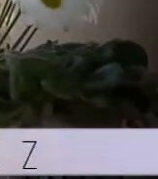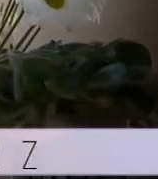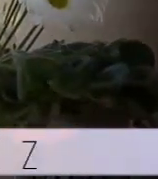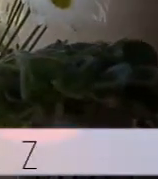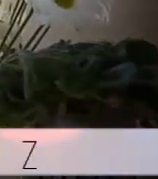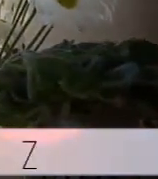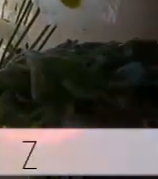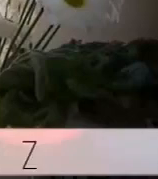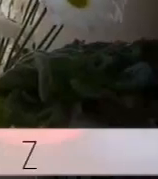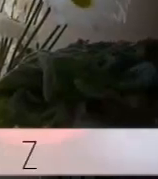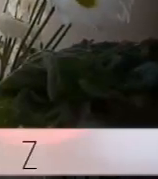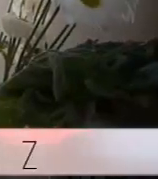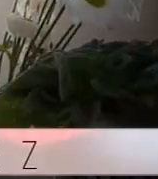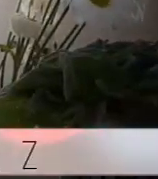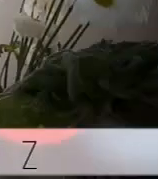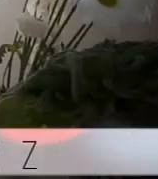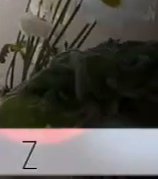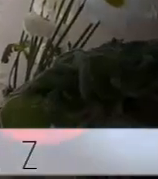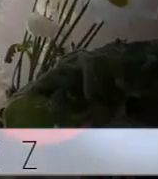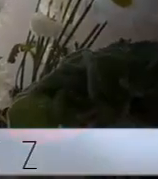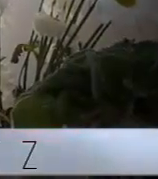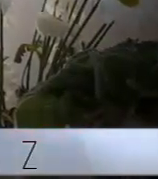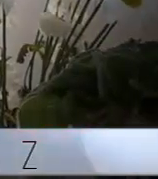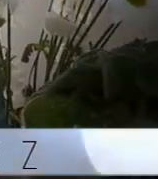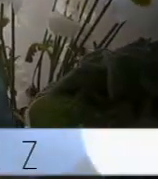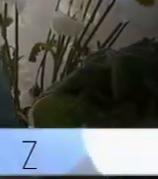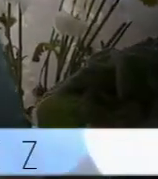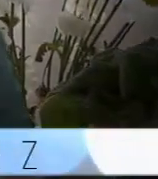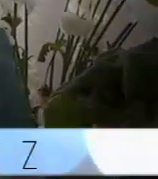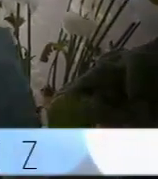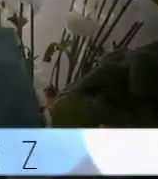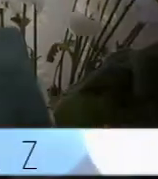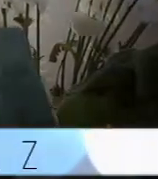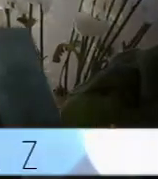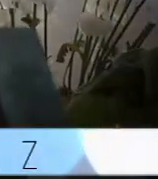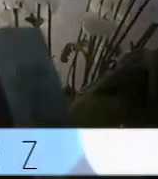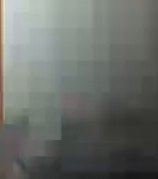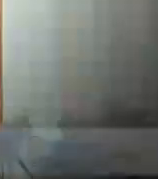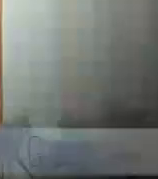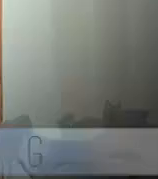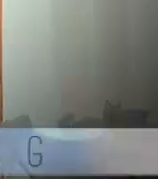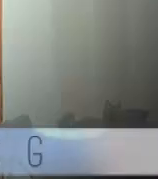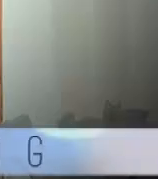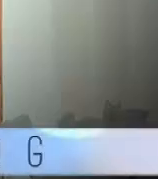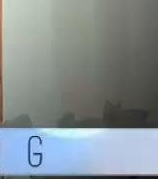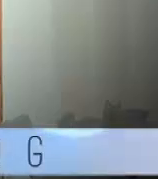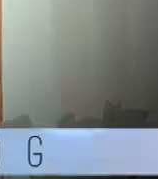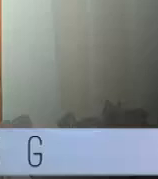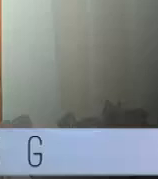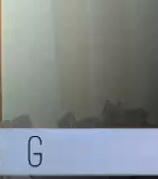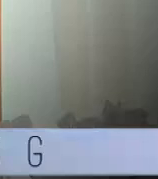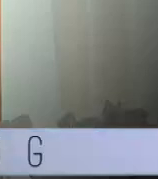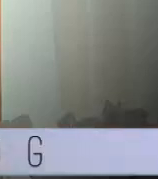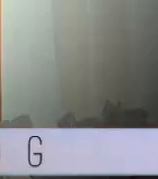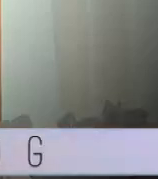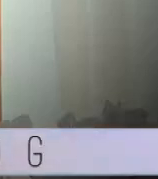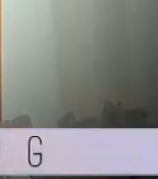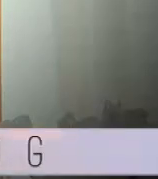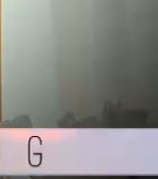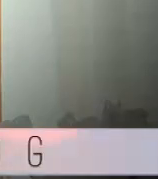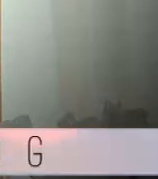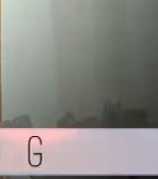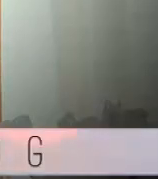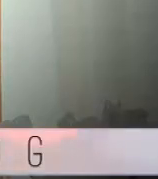especial a la vida de la familia Morales en la ciudad de Linares, en tiempos de la Revolución, inicia una historia que habla de amor